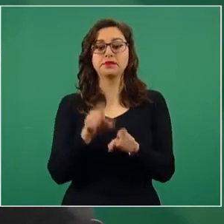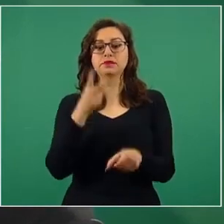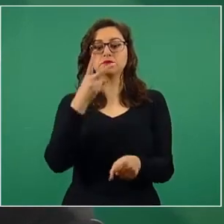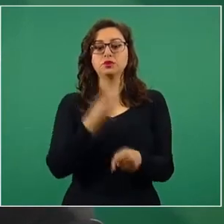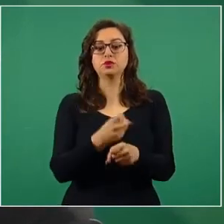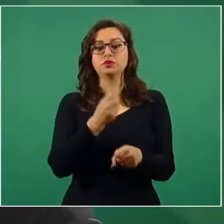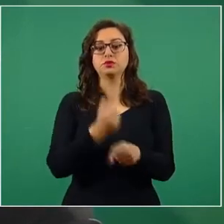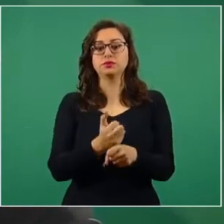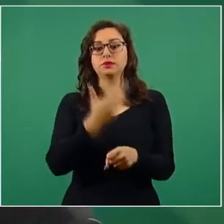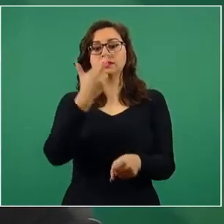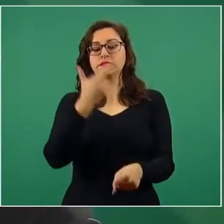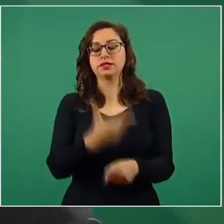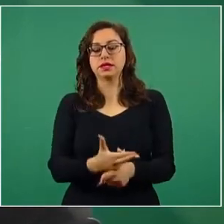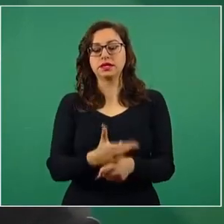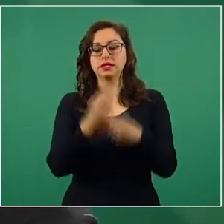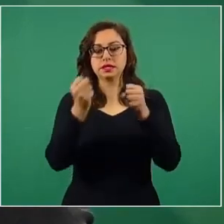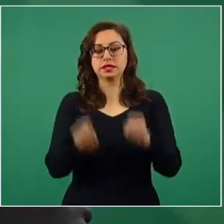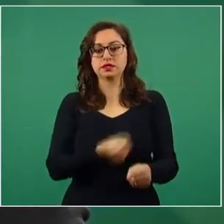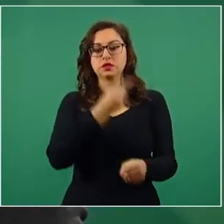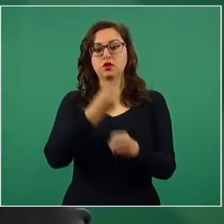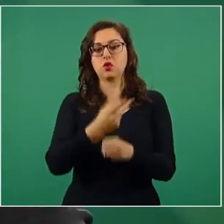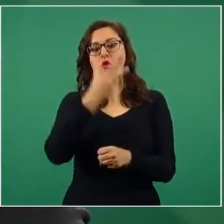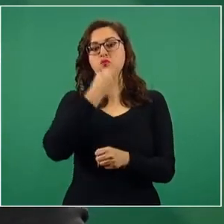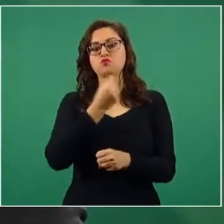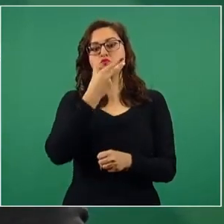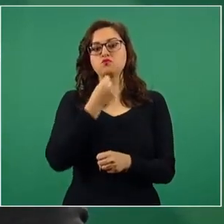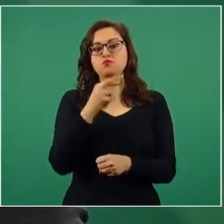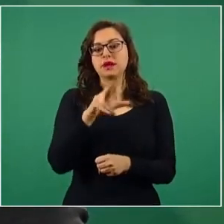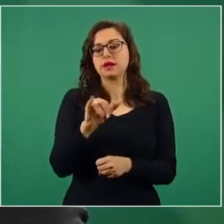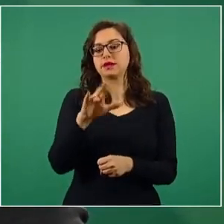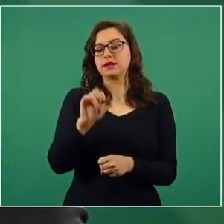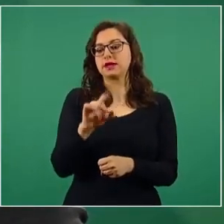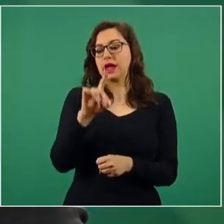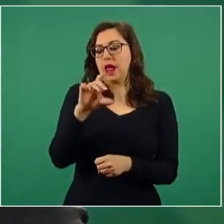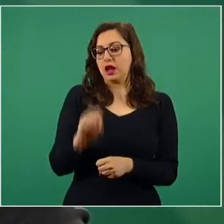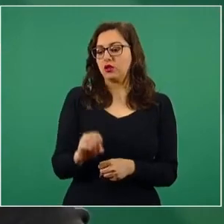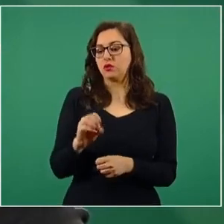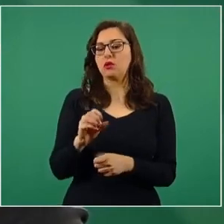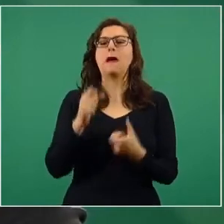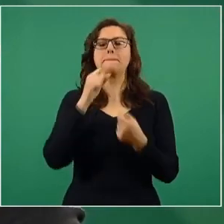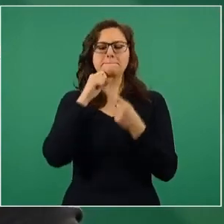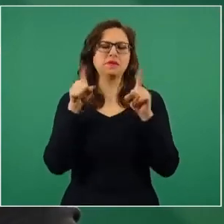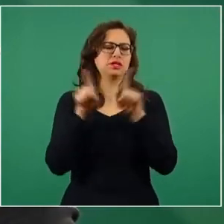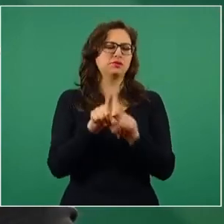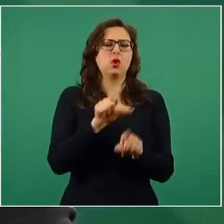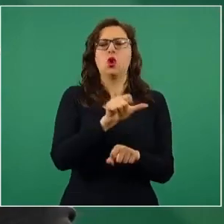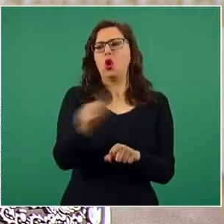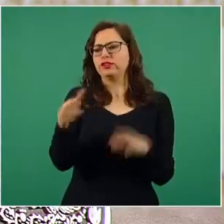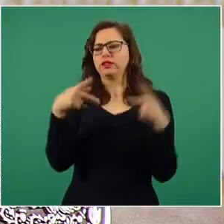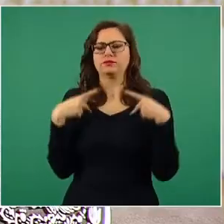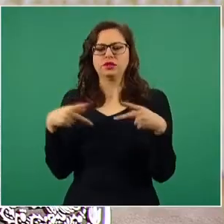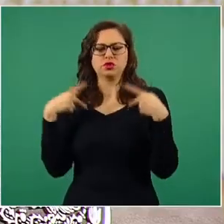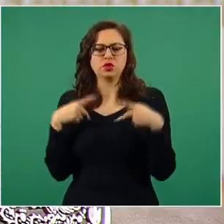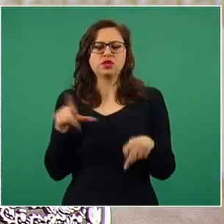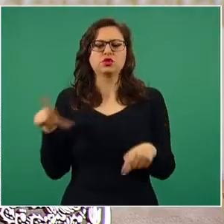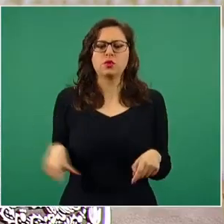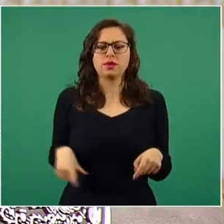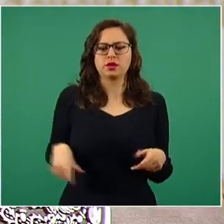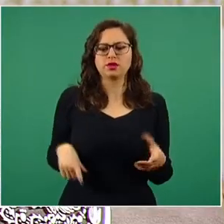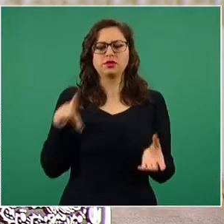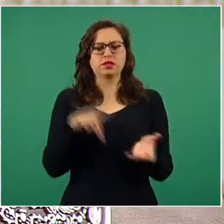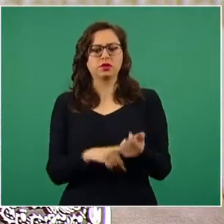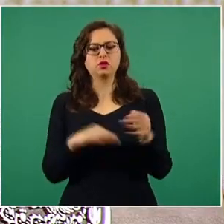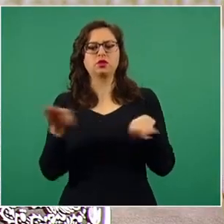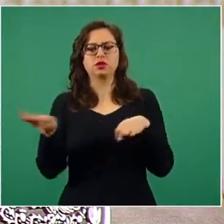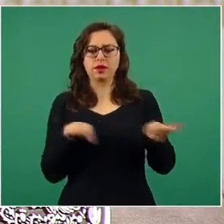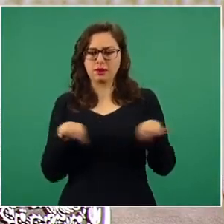Seguridad, Ricardo Mejía, y otros servidores públicos que también participan en